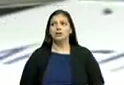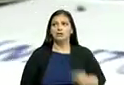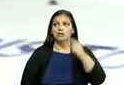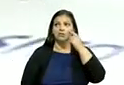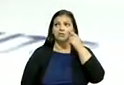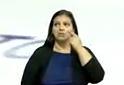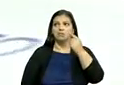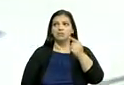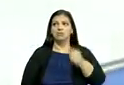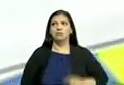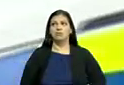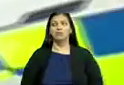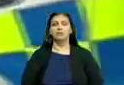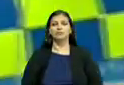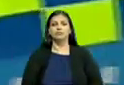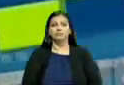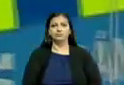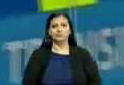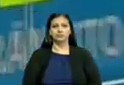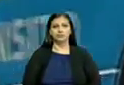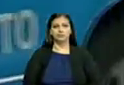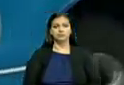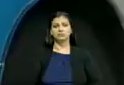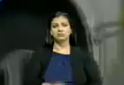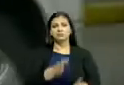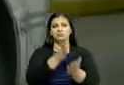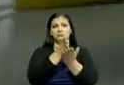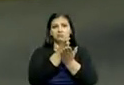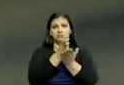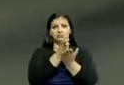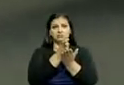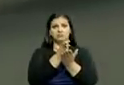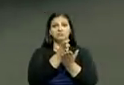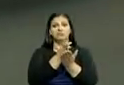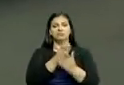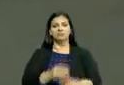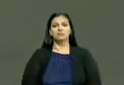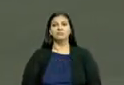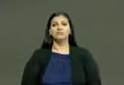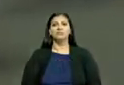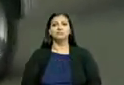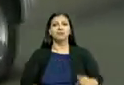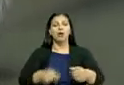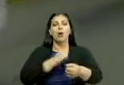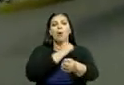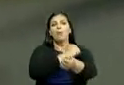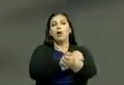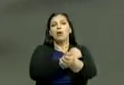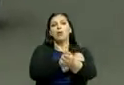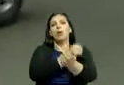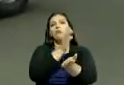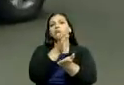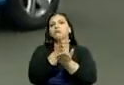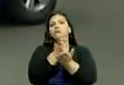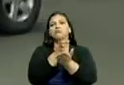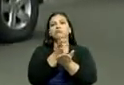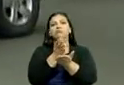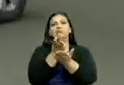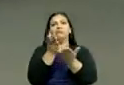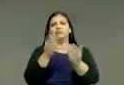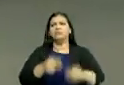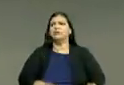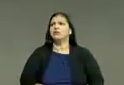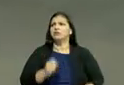a camps en la terminal terrestre de guayaquil si bien es cierto tanto en esta terminal como la terminal de pascuales están